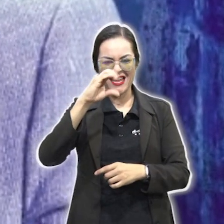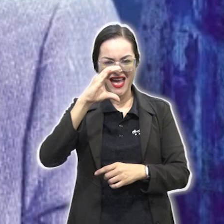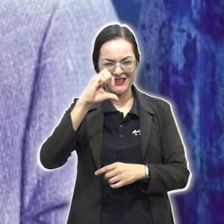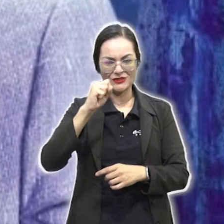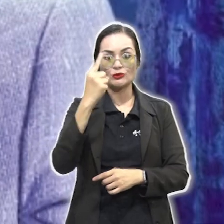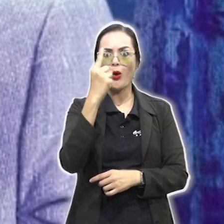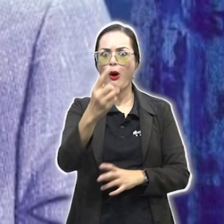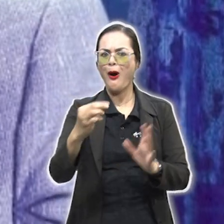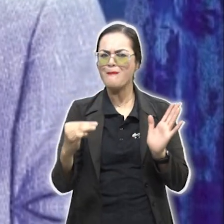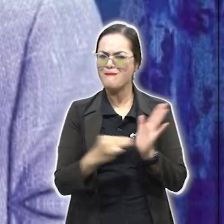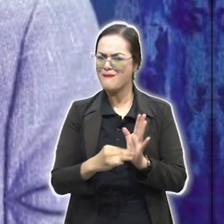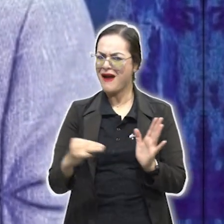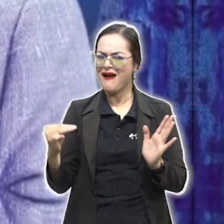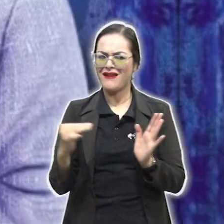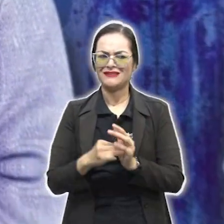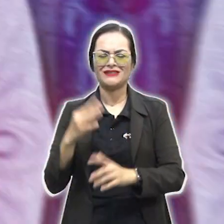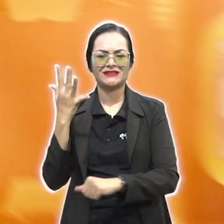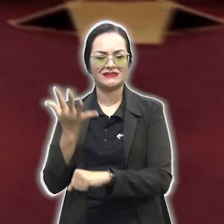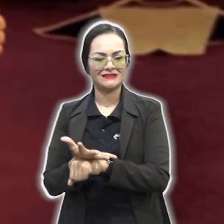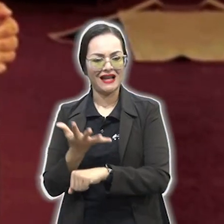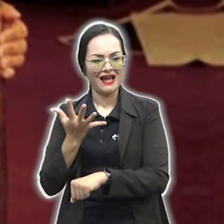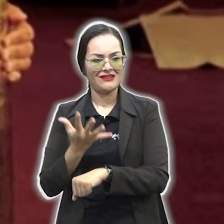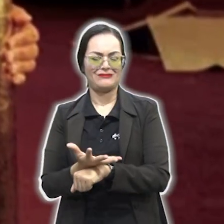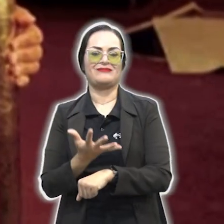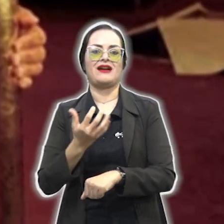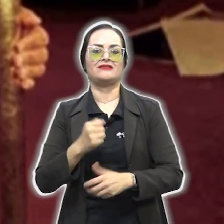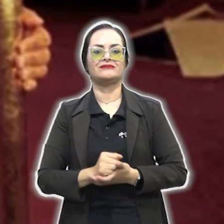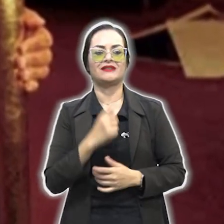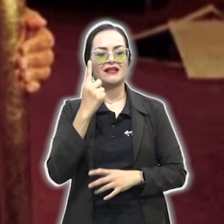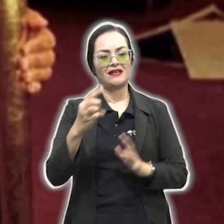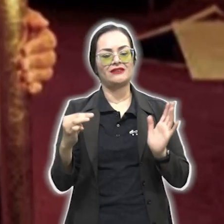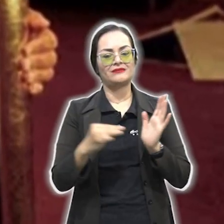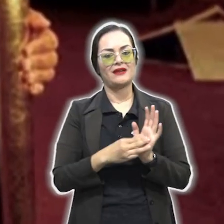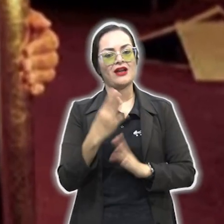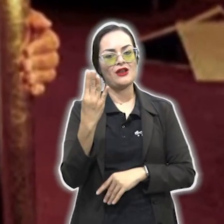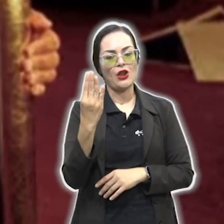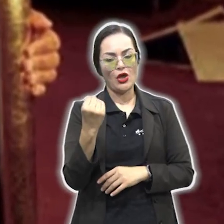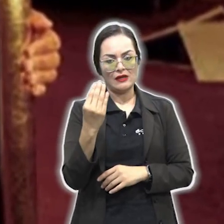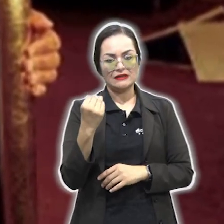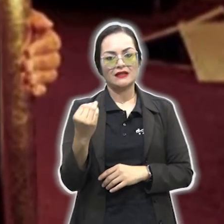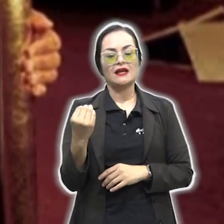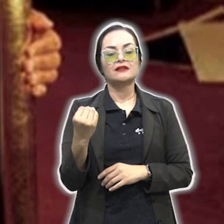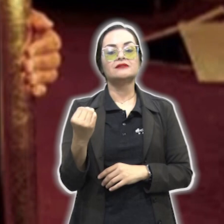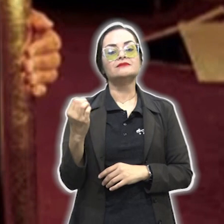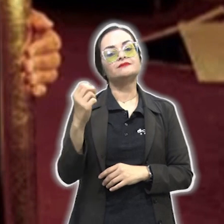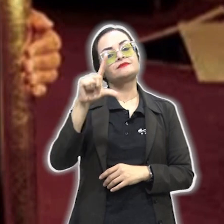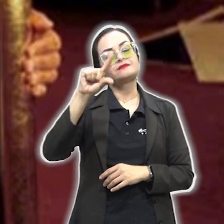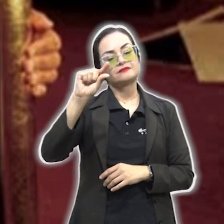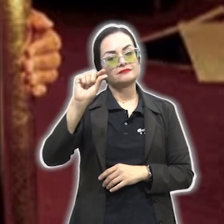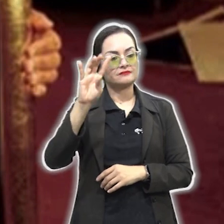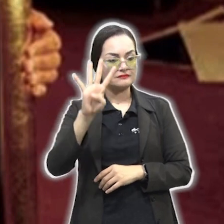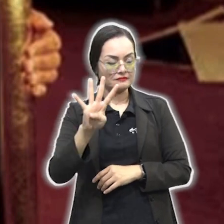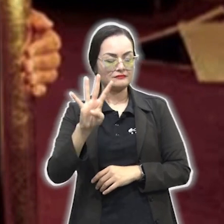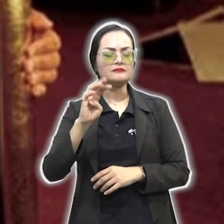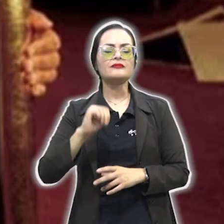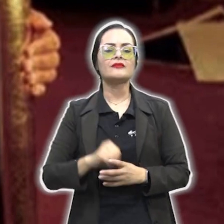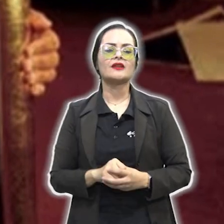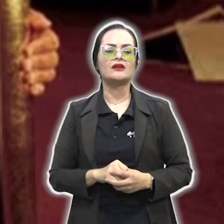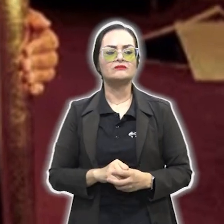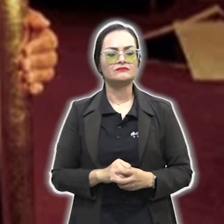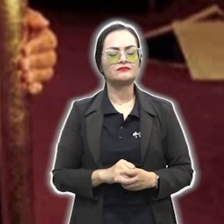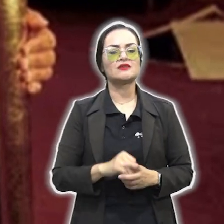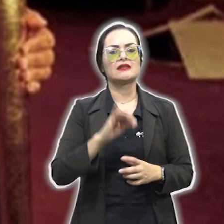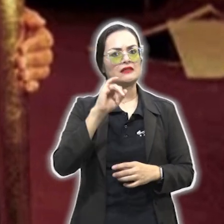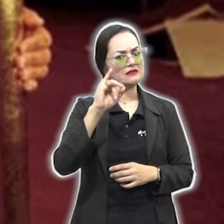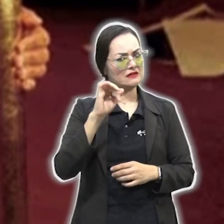en Estados Unidos, con el éxito Happy Birthday, My Darling, en 1974. También enriqueció los archivos